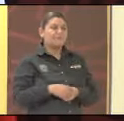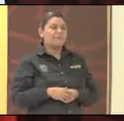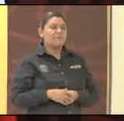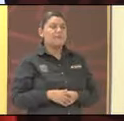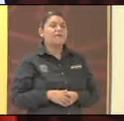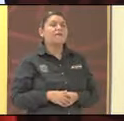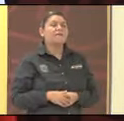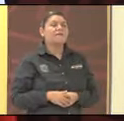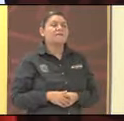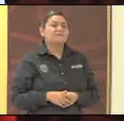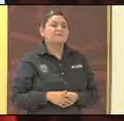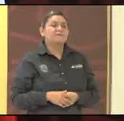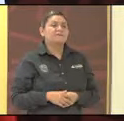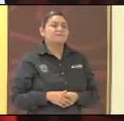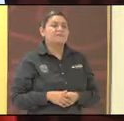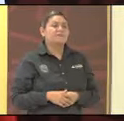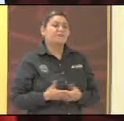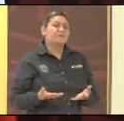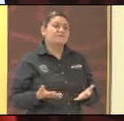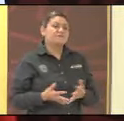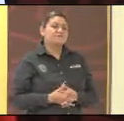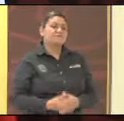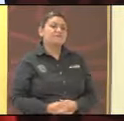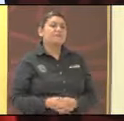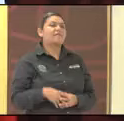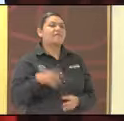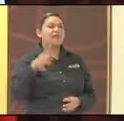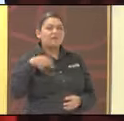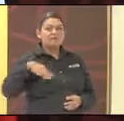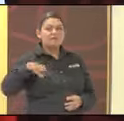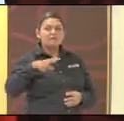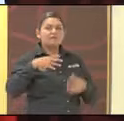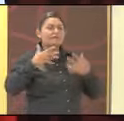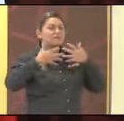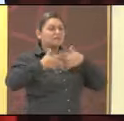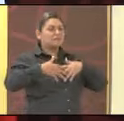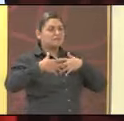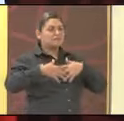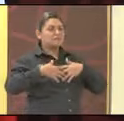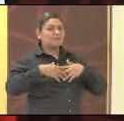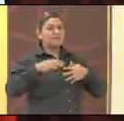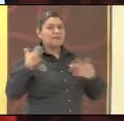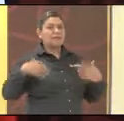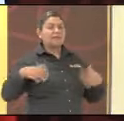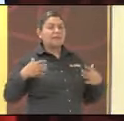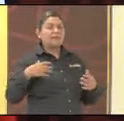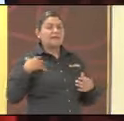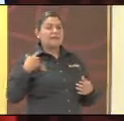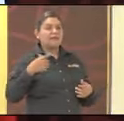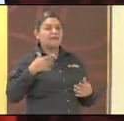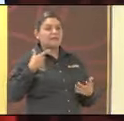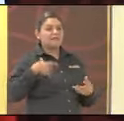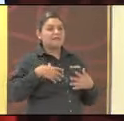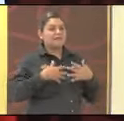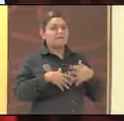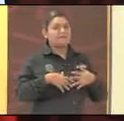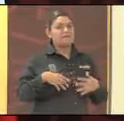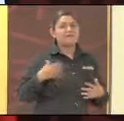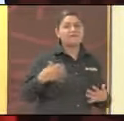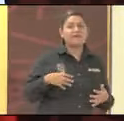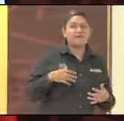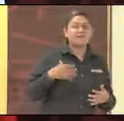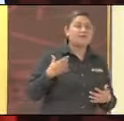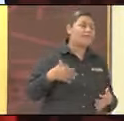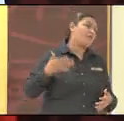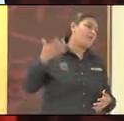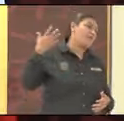de la Procuraduría Ambiental. Y pues también estuvieron los empresarios, porque empezaron ahí, piensen nada más. No, hombre, tirando